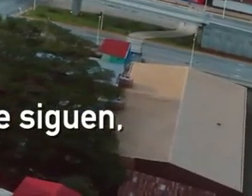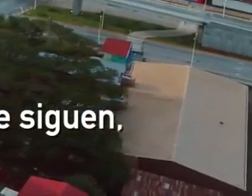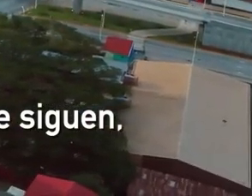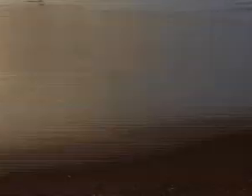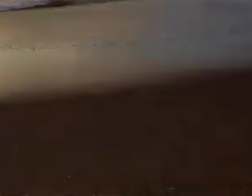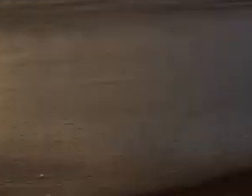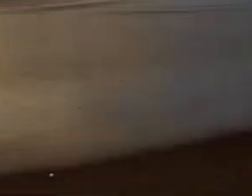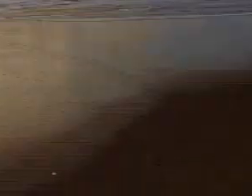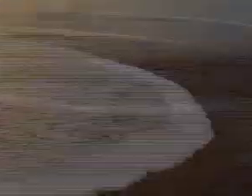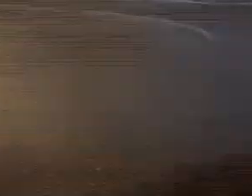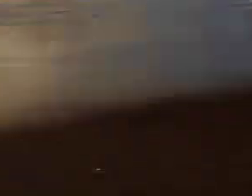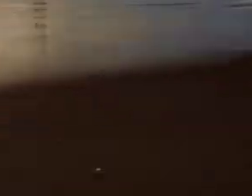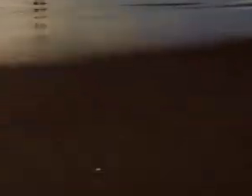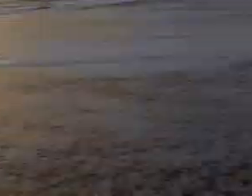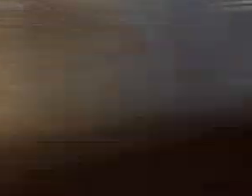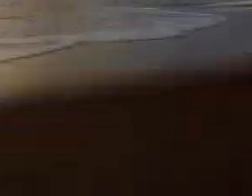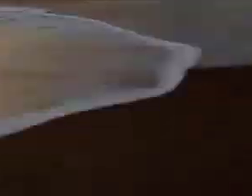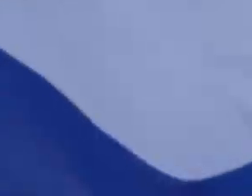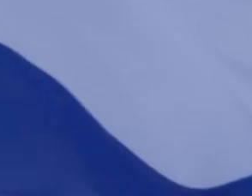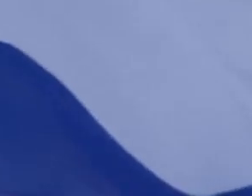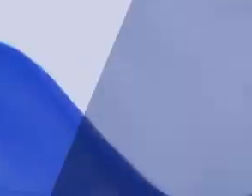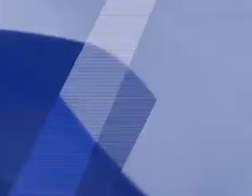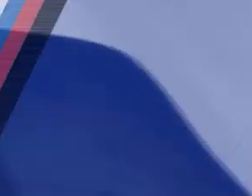siguen de la mano de dios